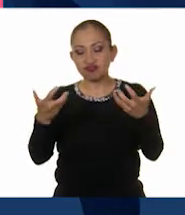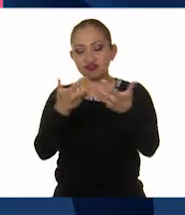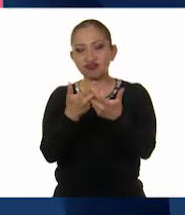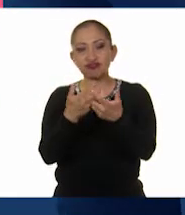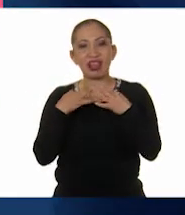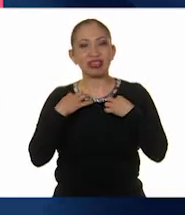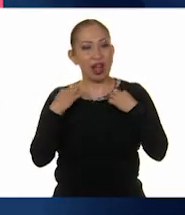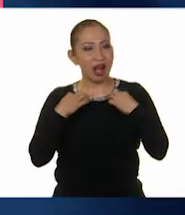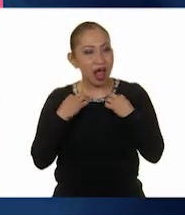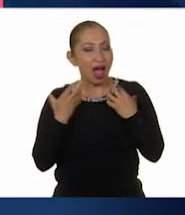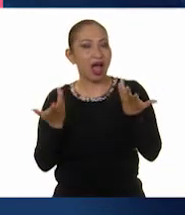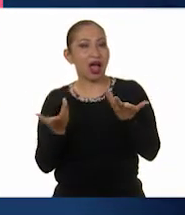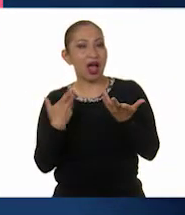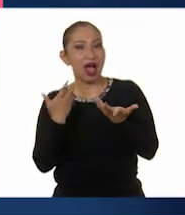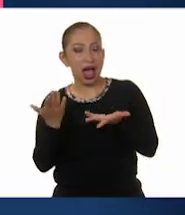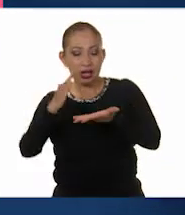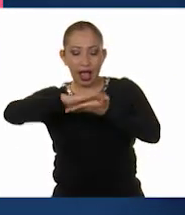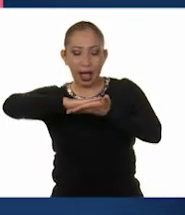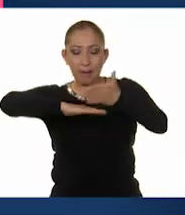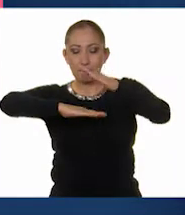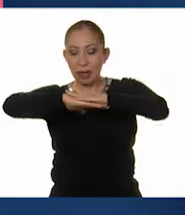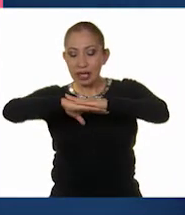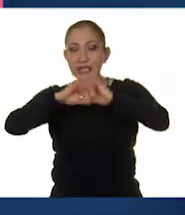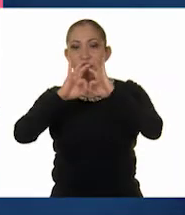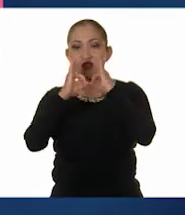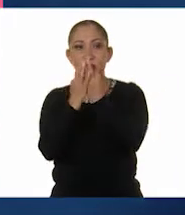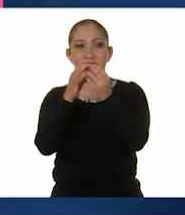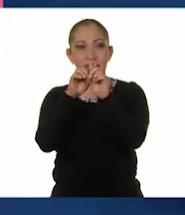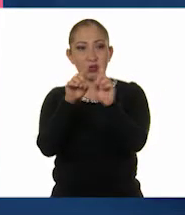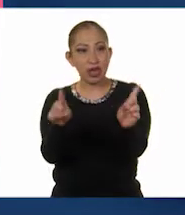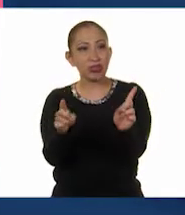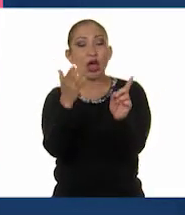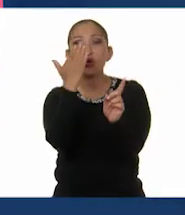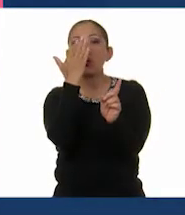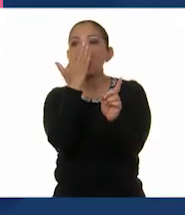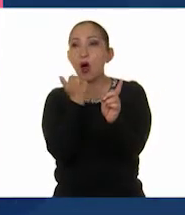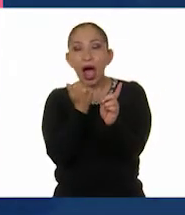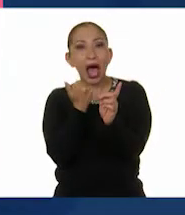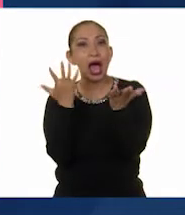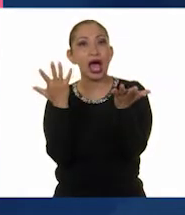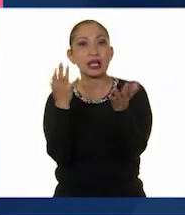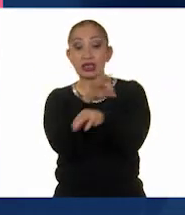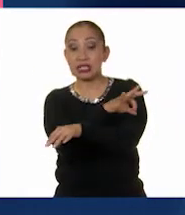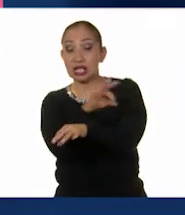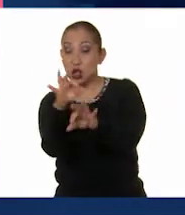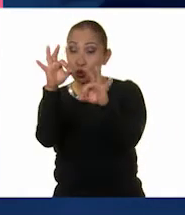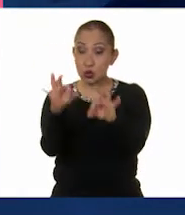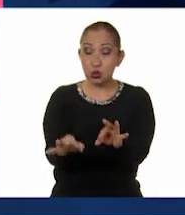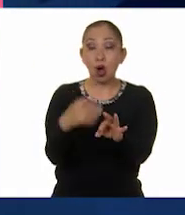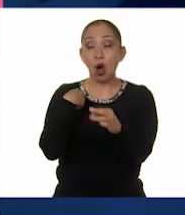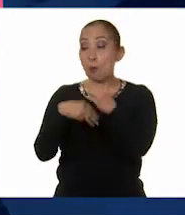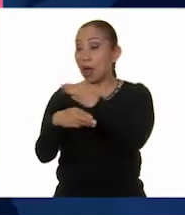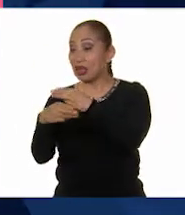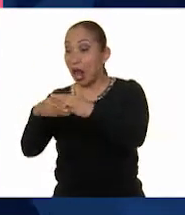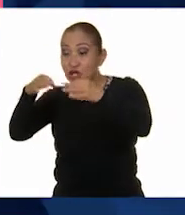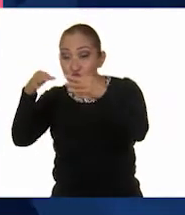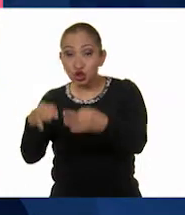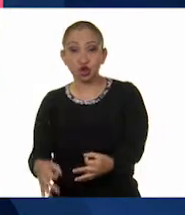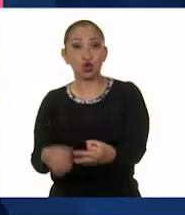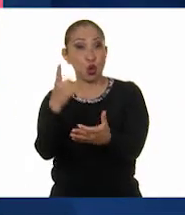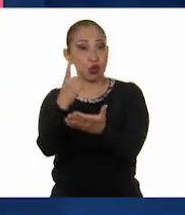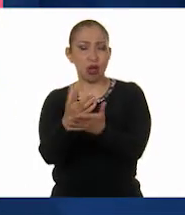telas, diferentes cantidades de capas y formas. No hay un diseño, selección del material ni forma que